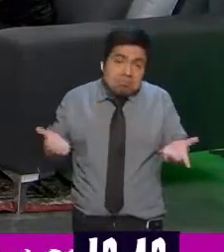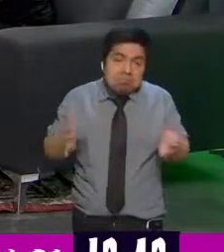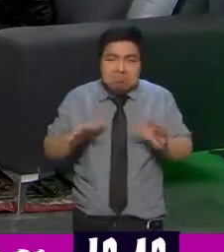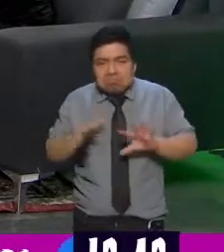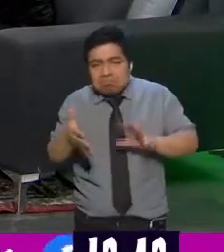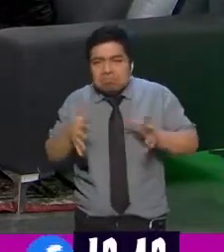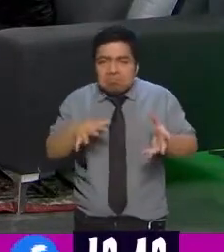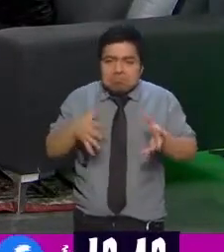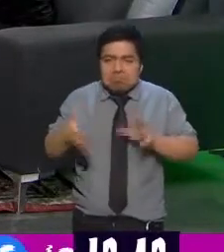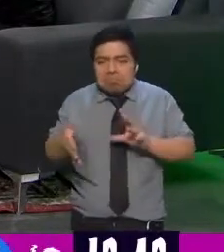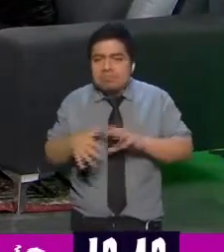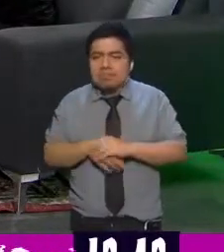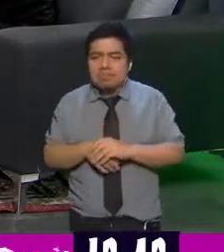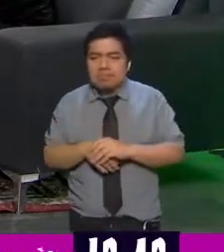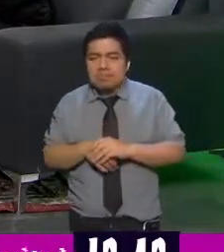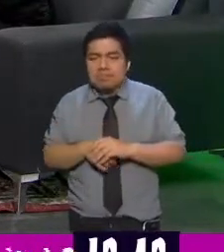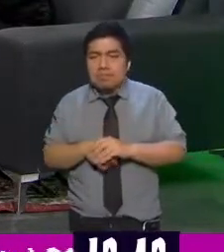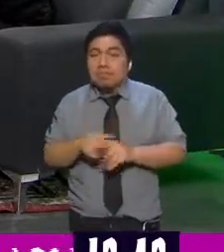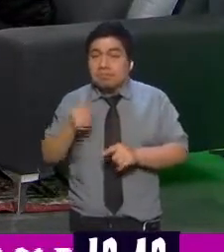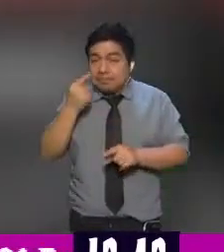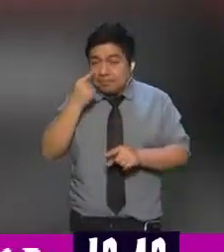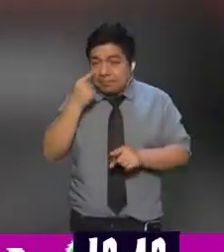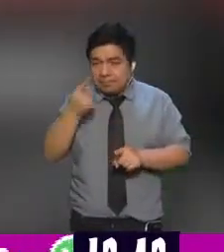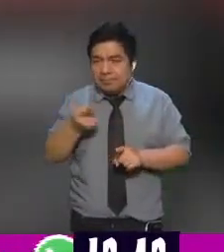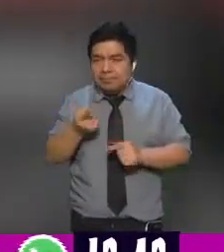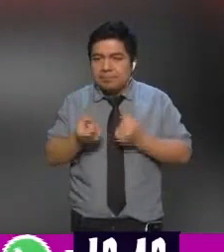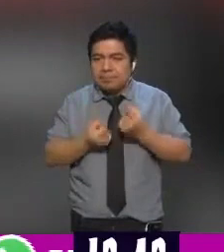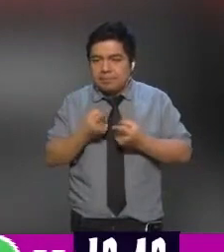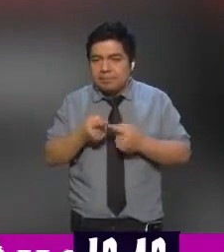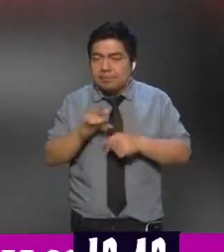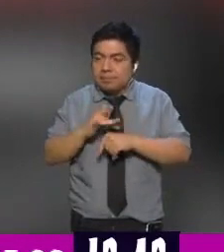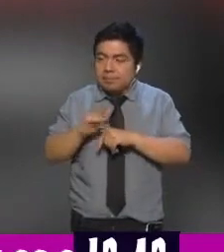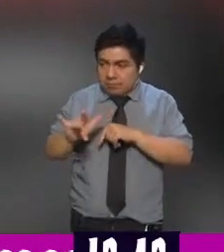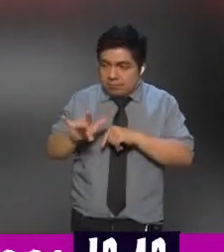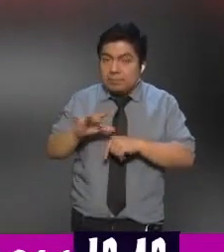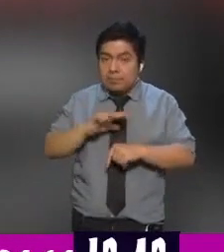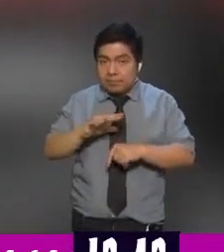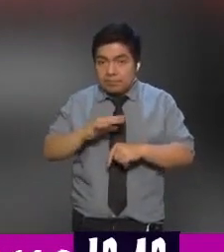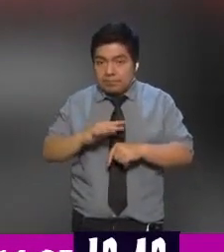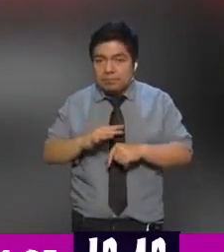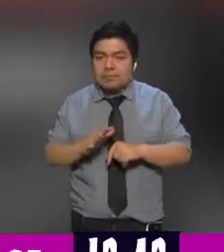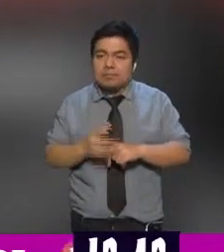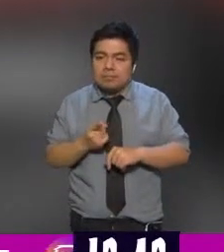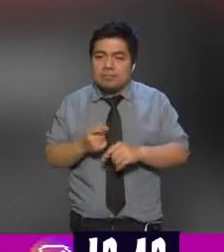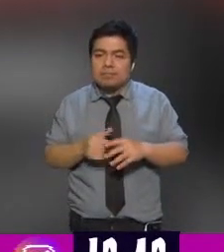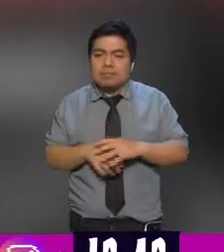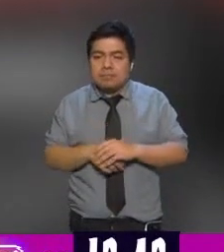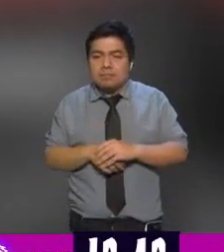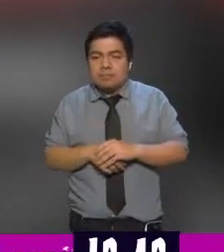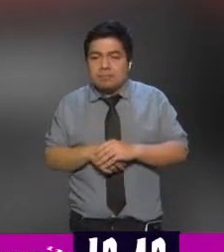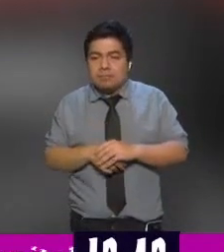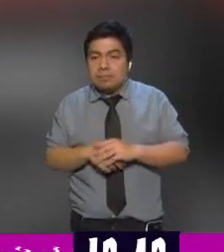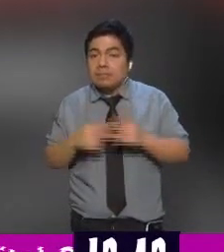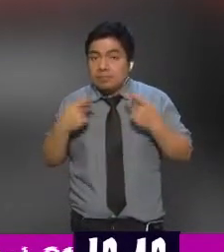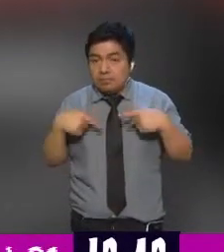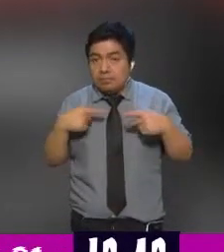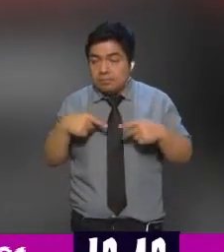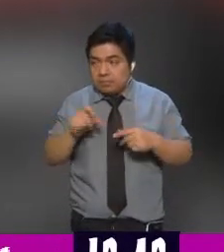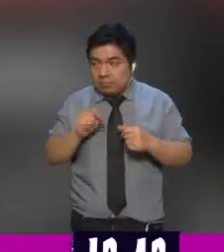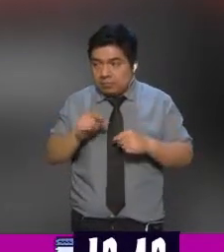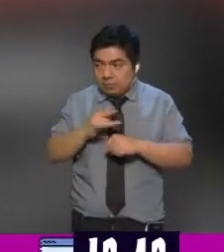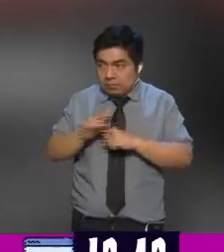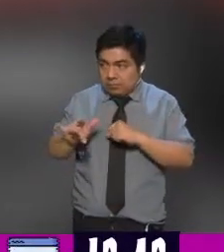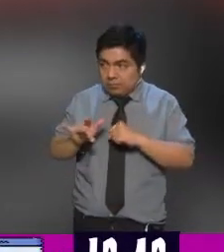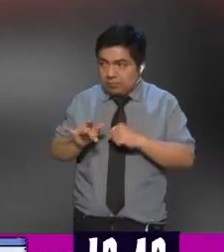un encontronazo, ¿verdad? Mira, hay desnudos, hay escenas de desnudos, entonces yo creo que a partir de 18 años... O sea, ¿el público también tiene que desnudarse o